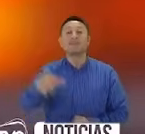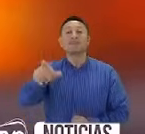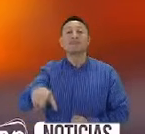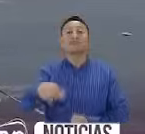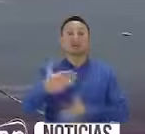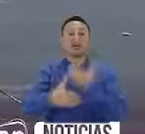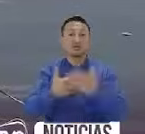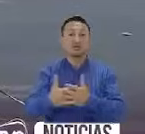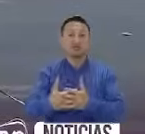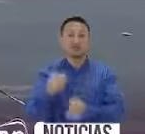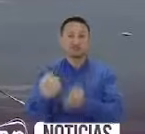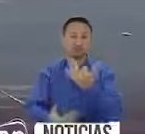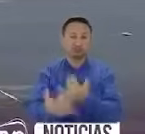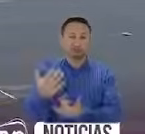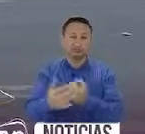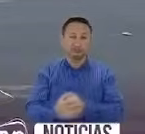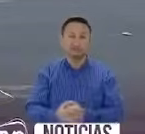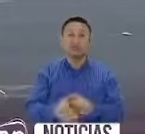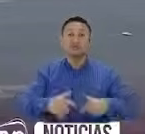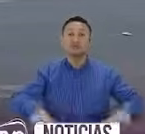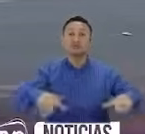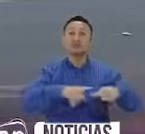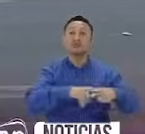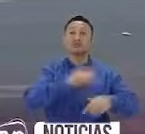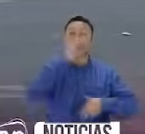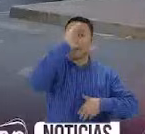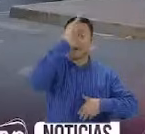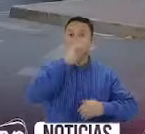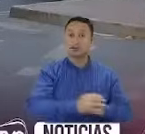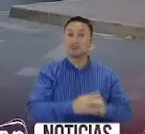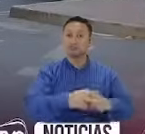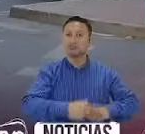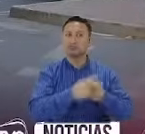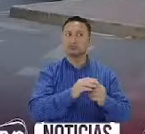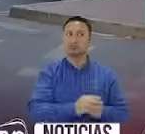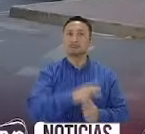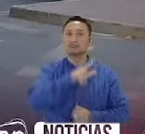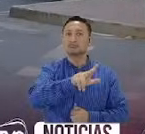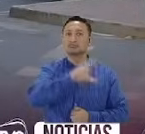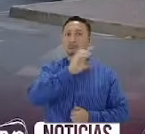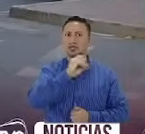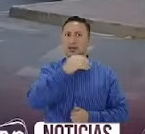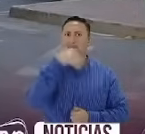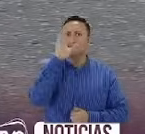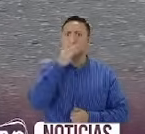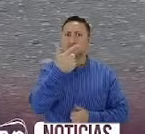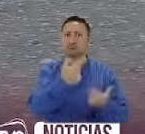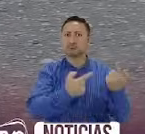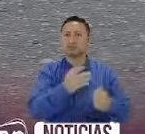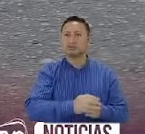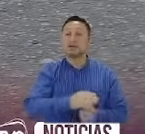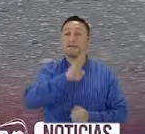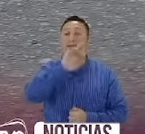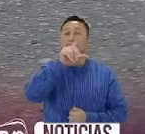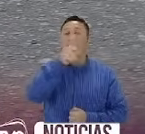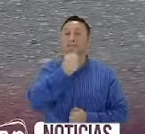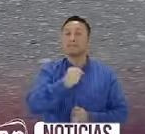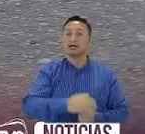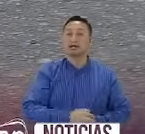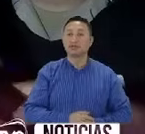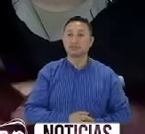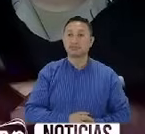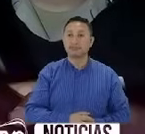escena del doble crimen, agentes de criminalística levantaron más de 30 indicios balísticos de fusiles y un arma corta. Se ha